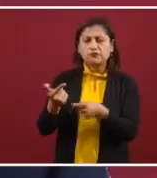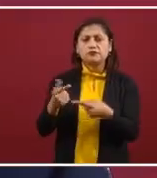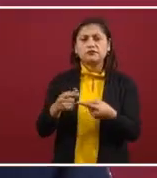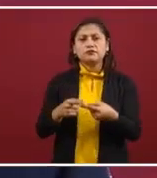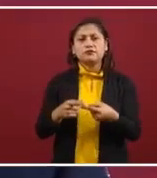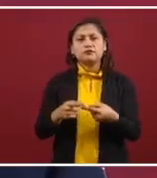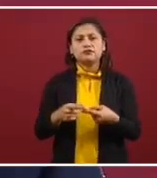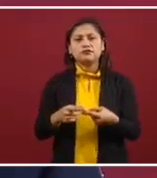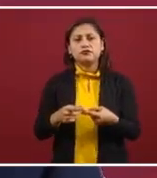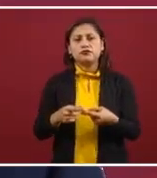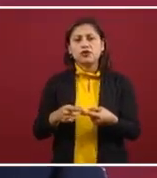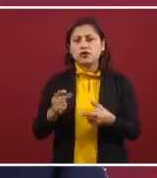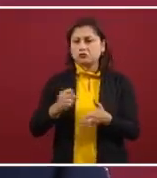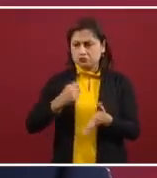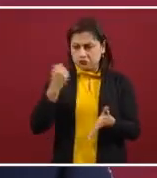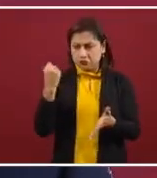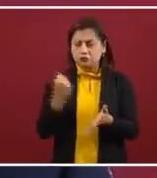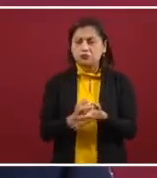estos refrescos de marca,